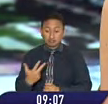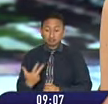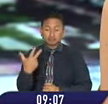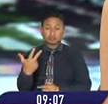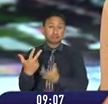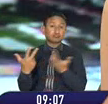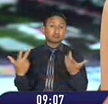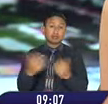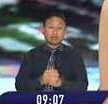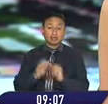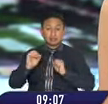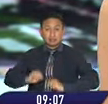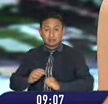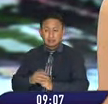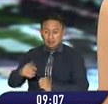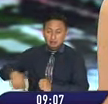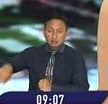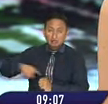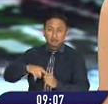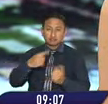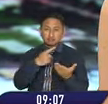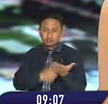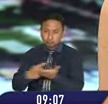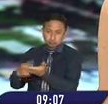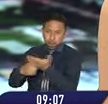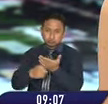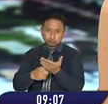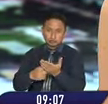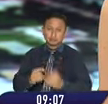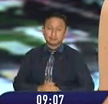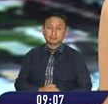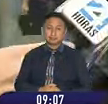saldrá del consenso del pleno del organismo que preside.